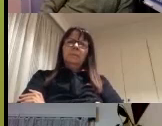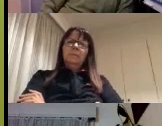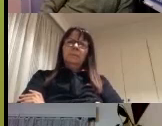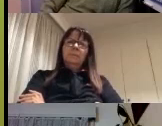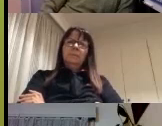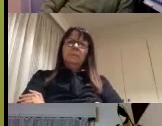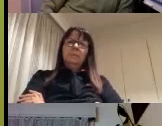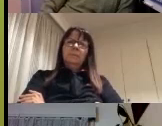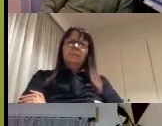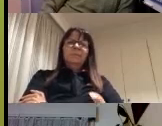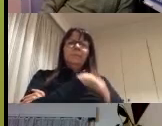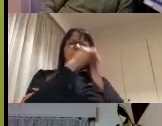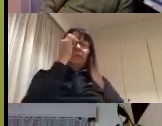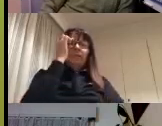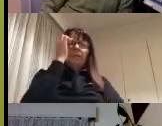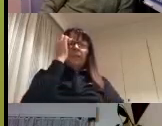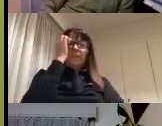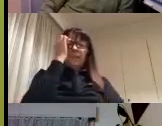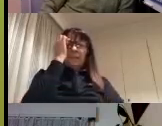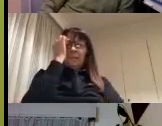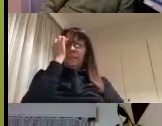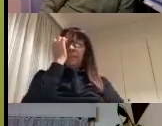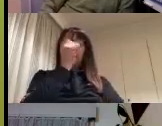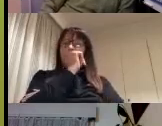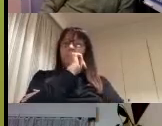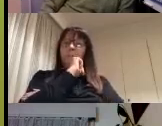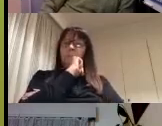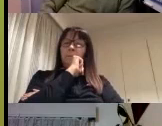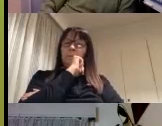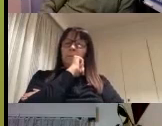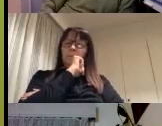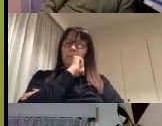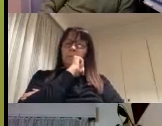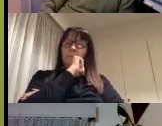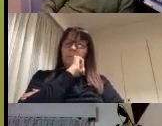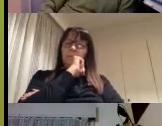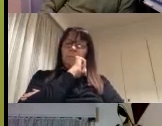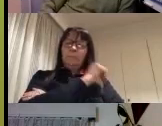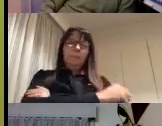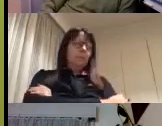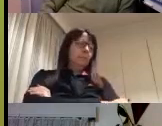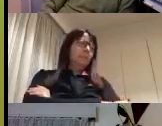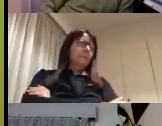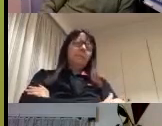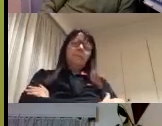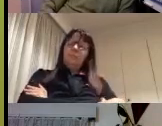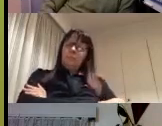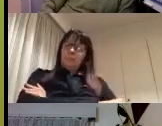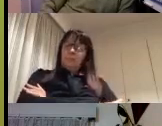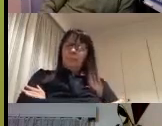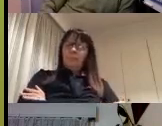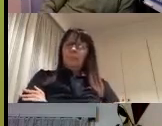Ese día nosotros recorrimos 21 kilómetros. Recorrimos 21 kilómetros, ¿no?